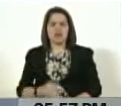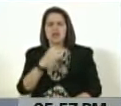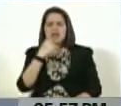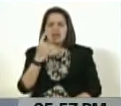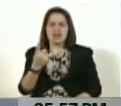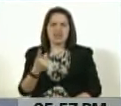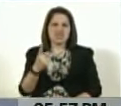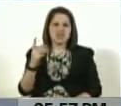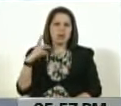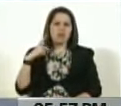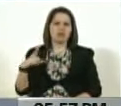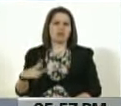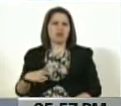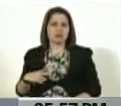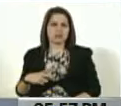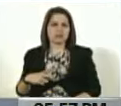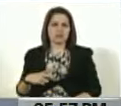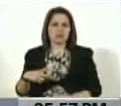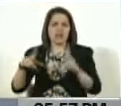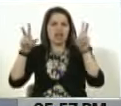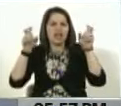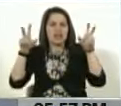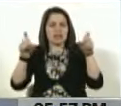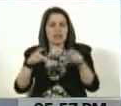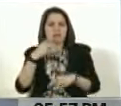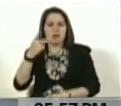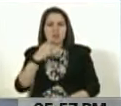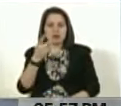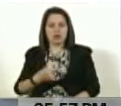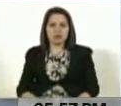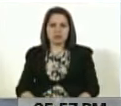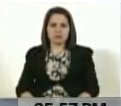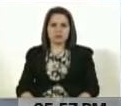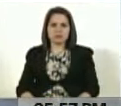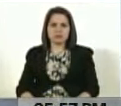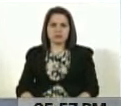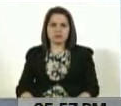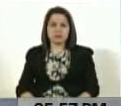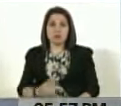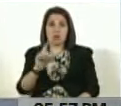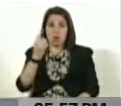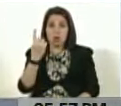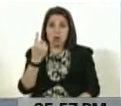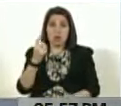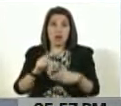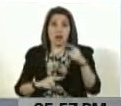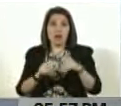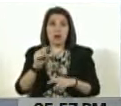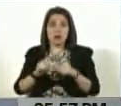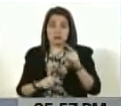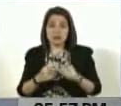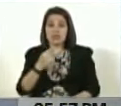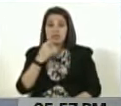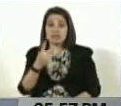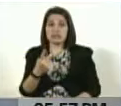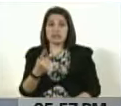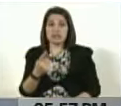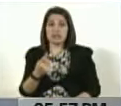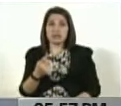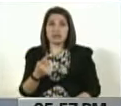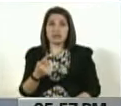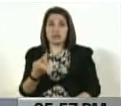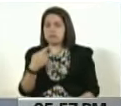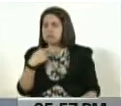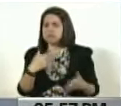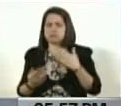ese portugués más allá del tema político? Bueno, mira, una de las cosas que venía diciendo era que a él no